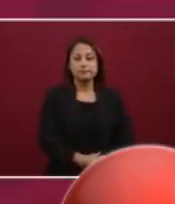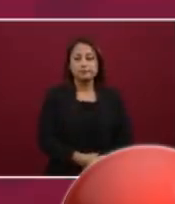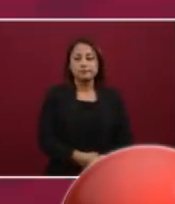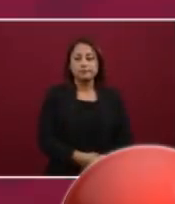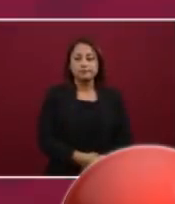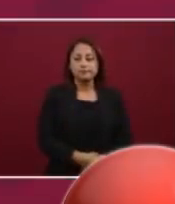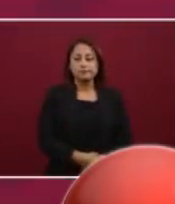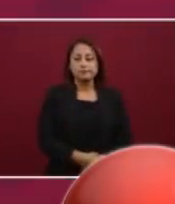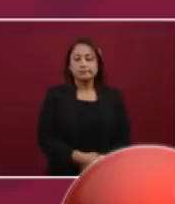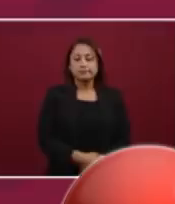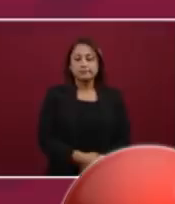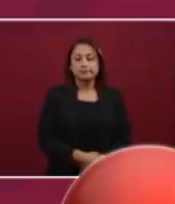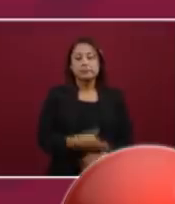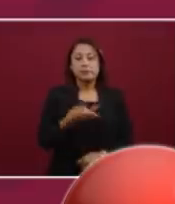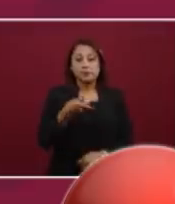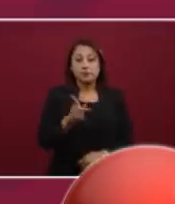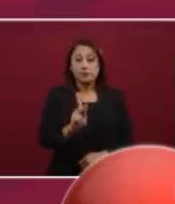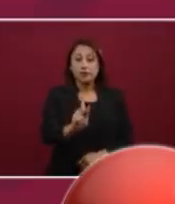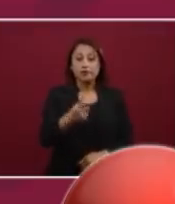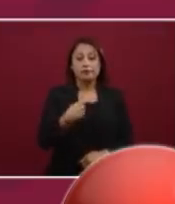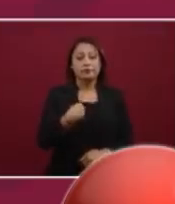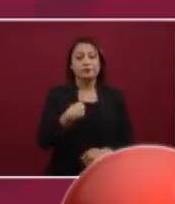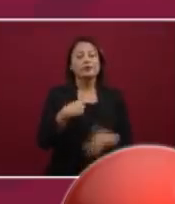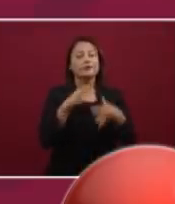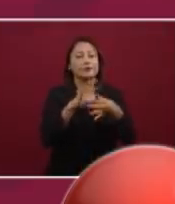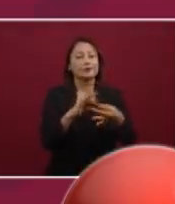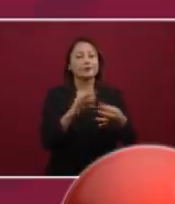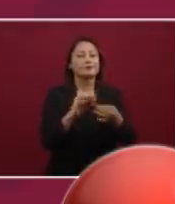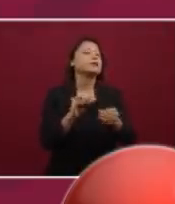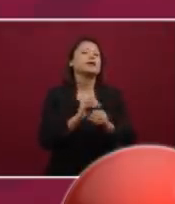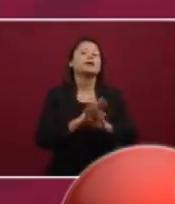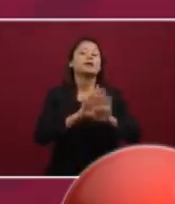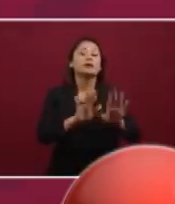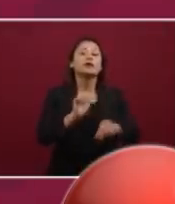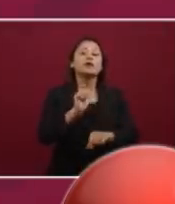Quiero aclarar de que lo que nos pidieron